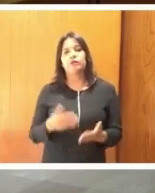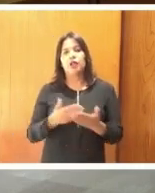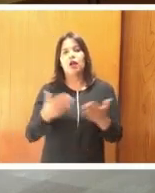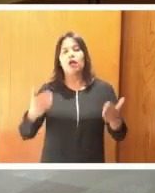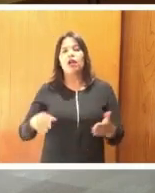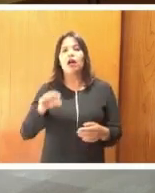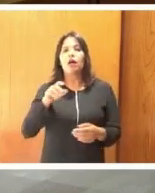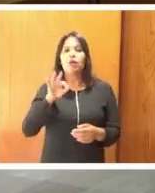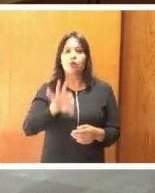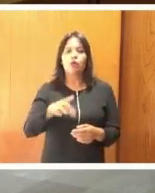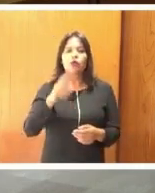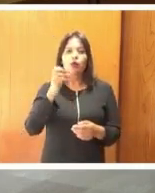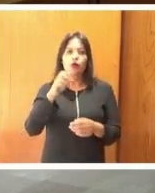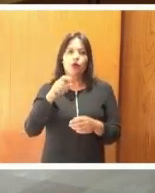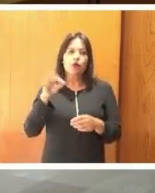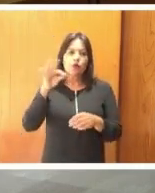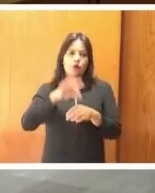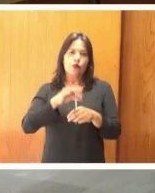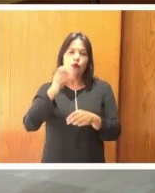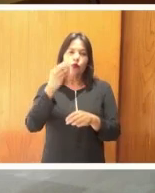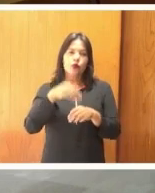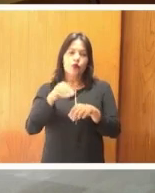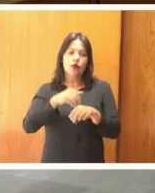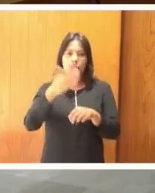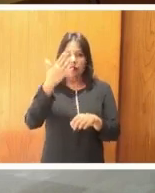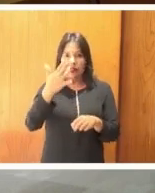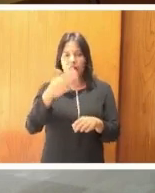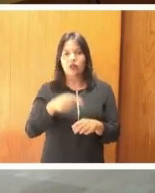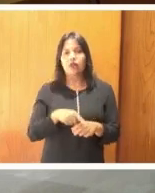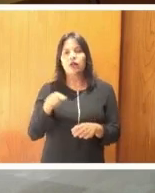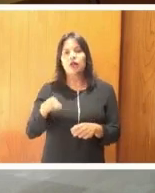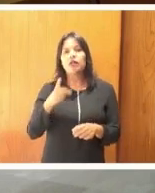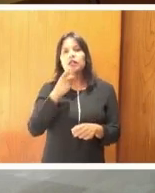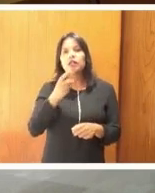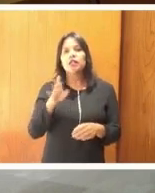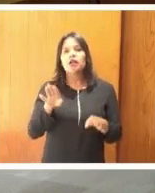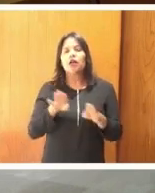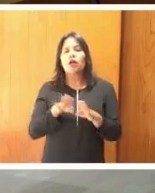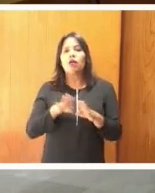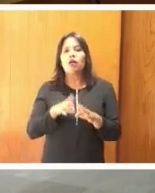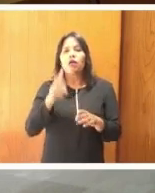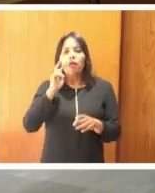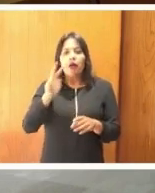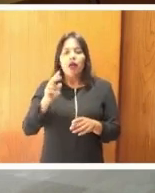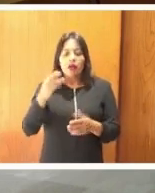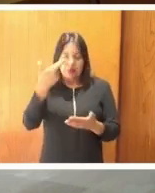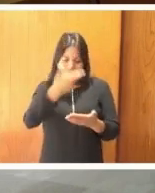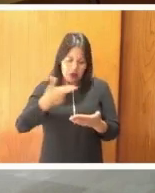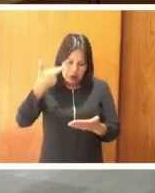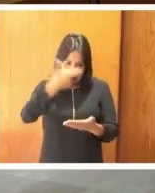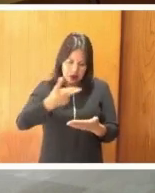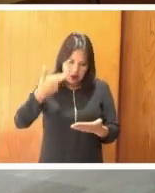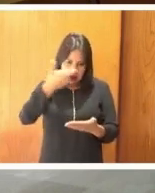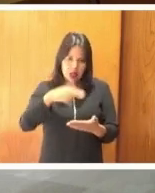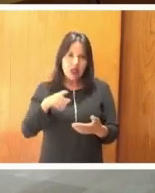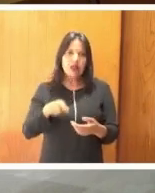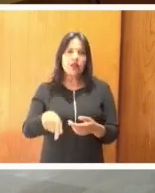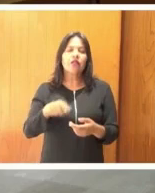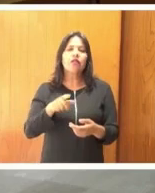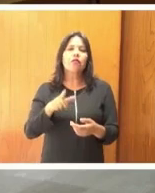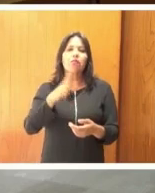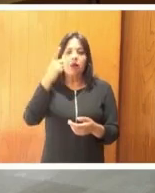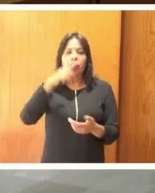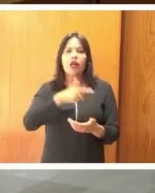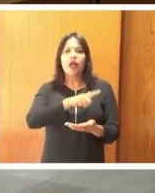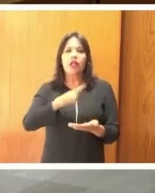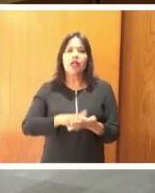5 relativo a la aprobación de los proyectos de resolución de los recursos de revisión que se emiten de conformidad con las leyes en la